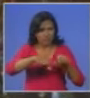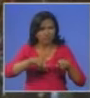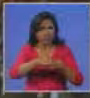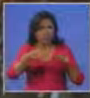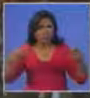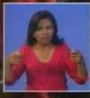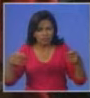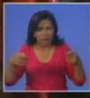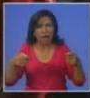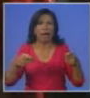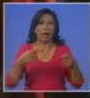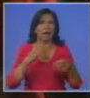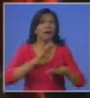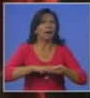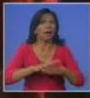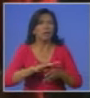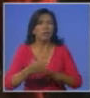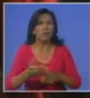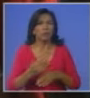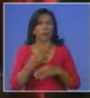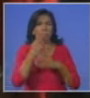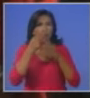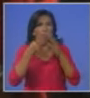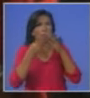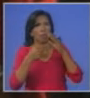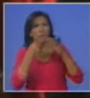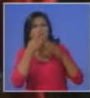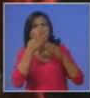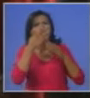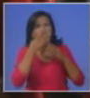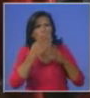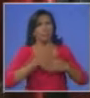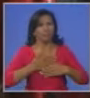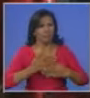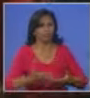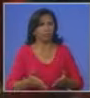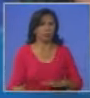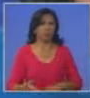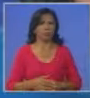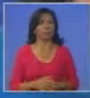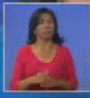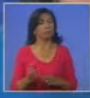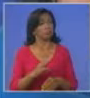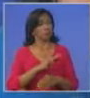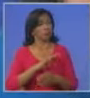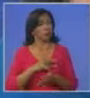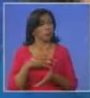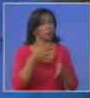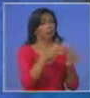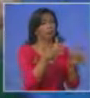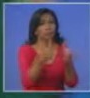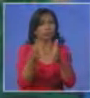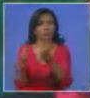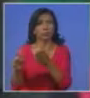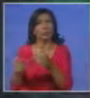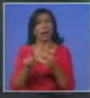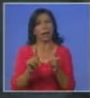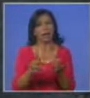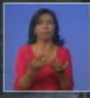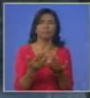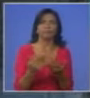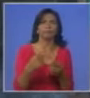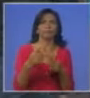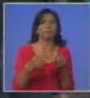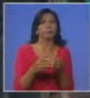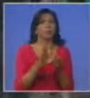asfixia por sumersión, fueron trasladados hacia el auditorio del municipio de Colta, donde son velados, a la espera de que en las próximas horas se les lleve hasta